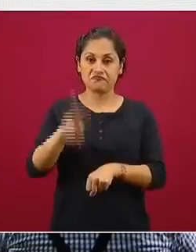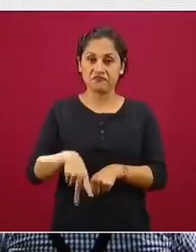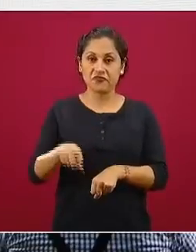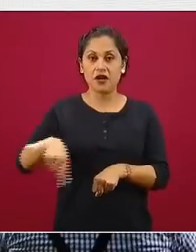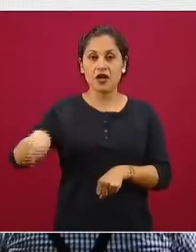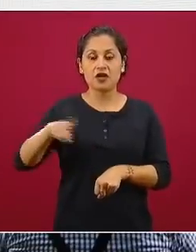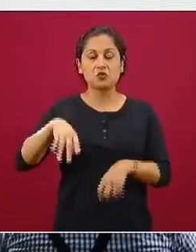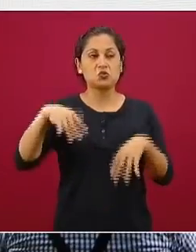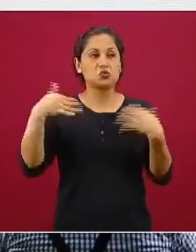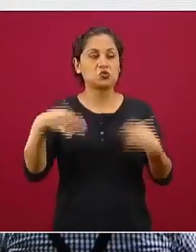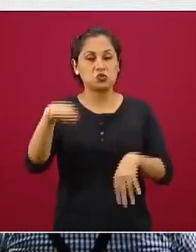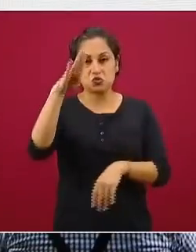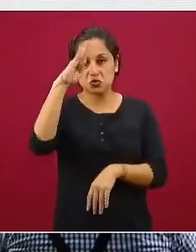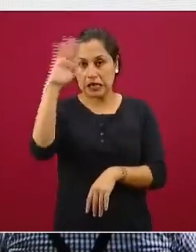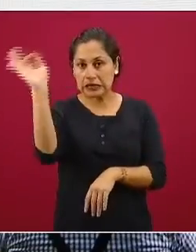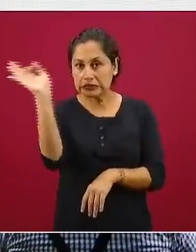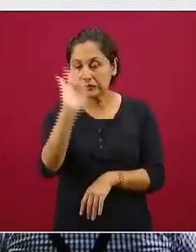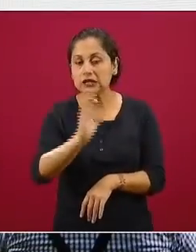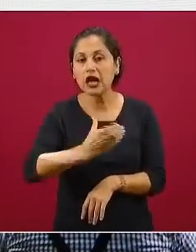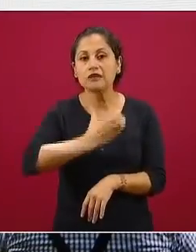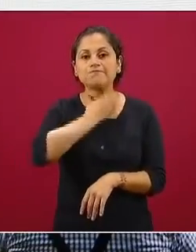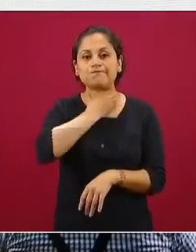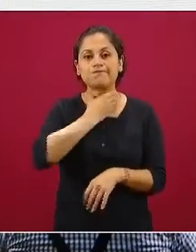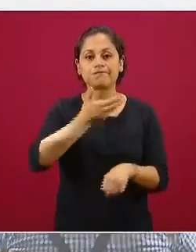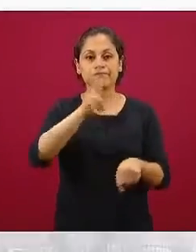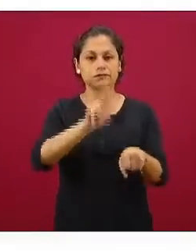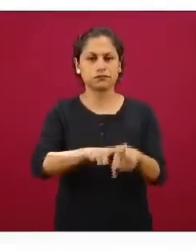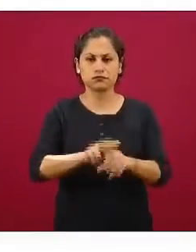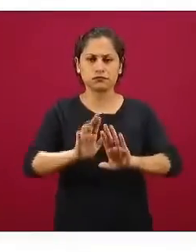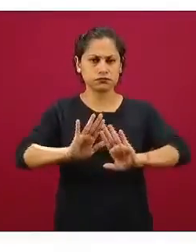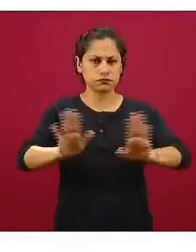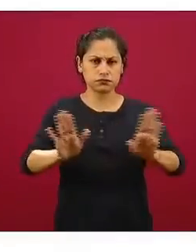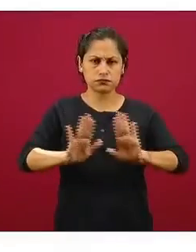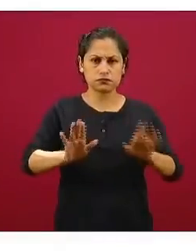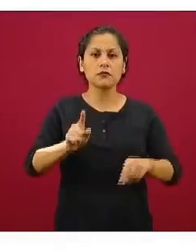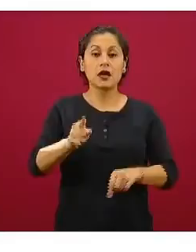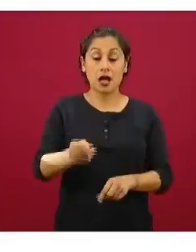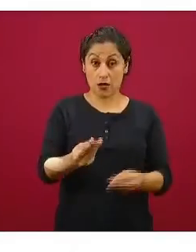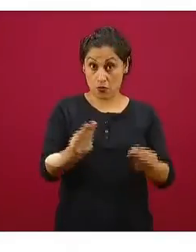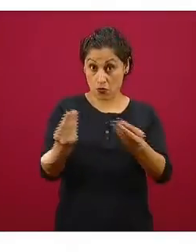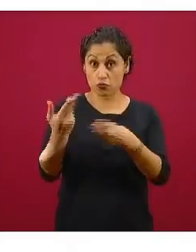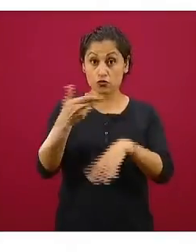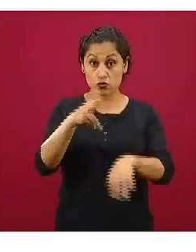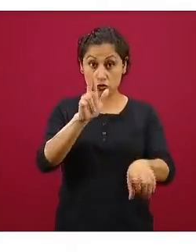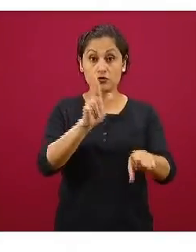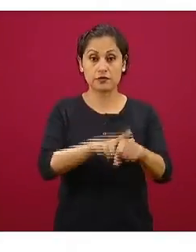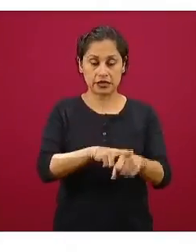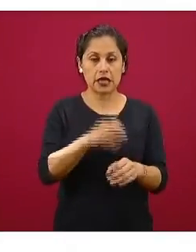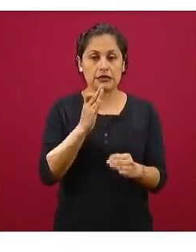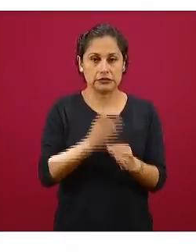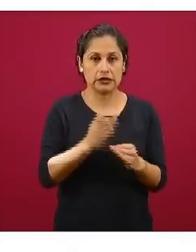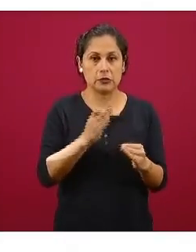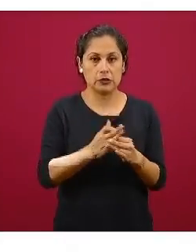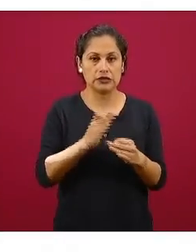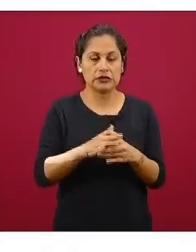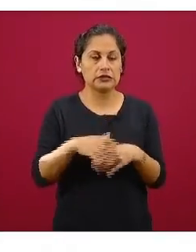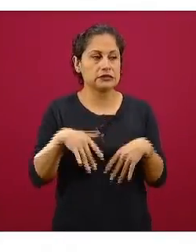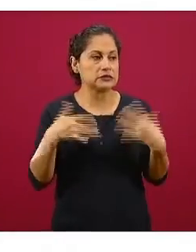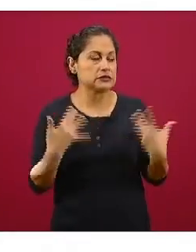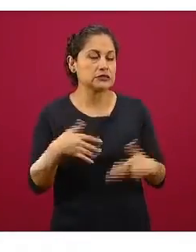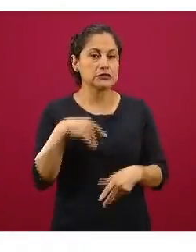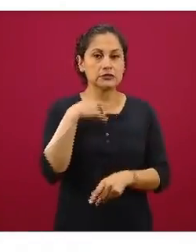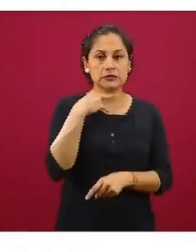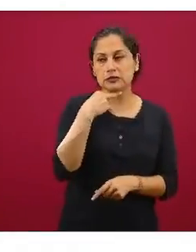de saturar los hospitales en su conjunto en el área de Mexicali, aunque varios hospitales están enfrentando una presión importante